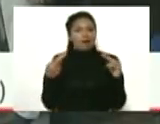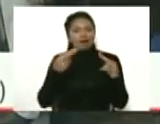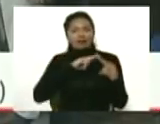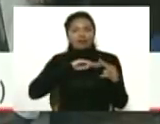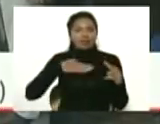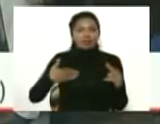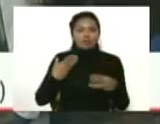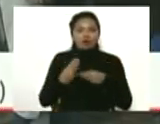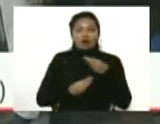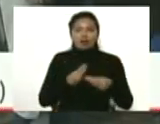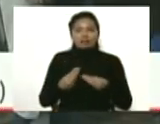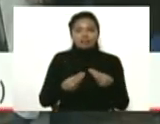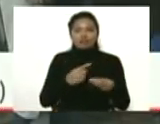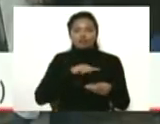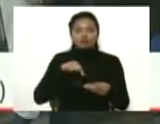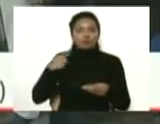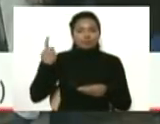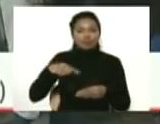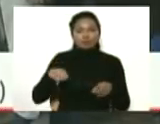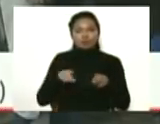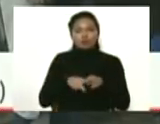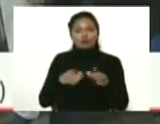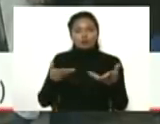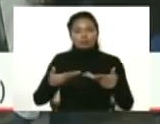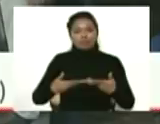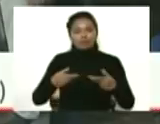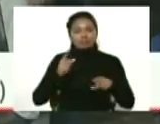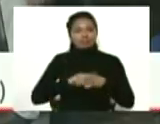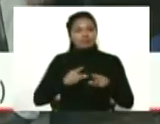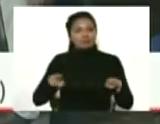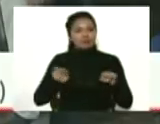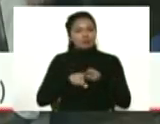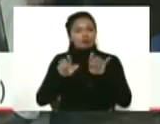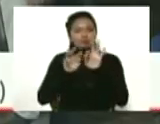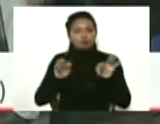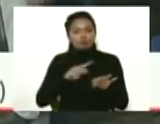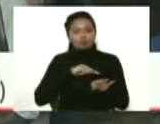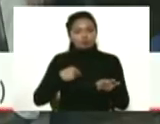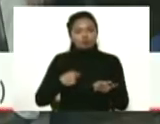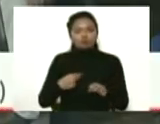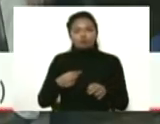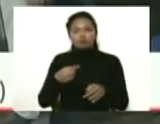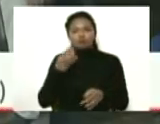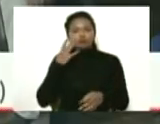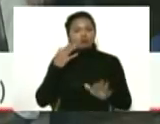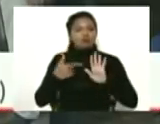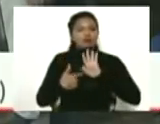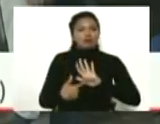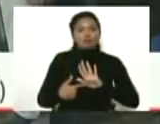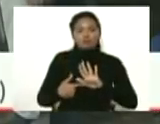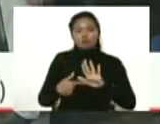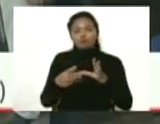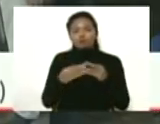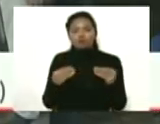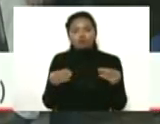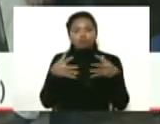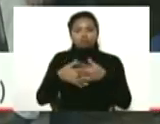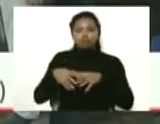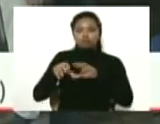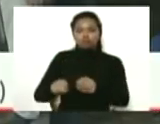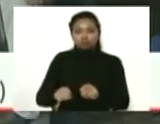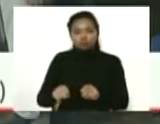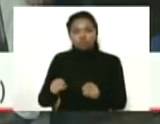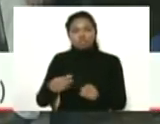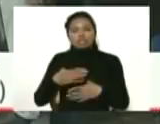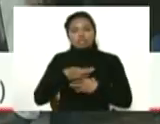hemos tenido y que usted nos ha dado durante todo este tiempo, para que nosotros seamos ejemplo ante cualquier imperio que intente